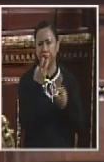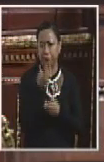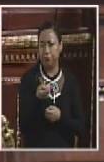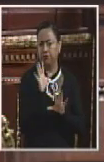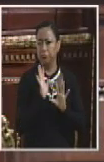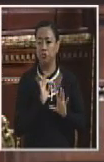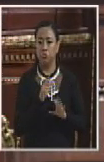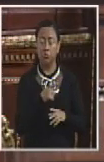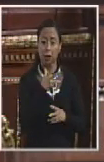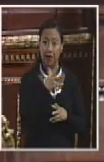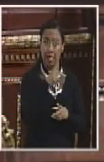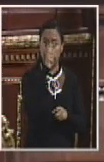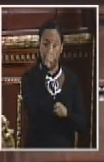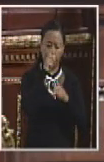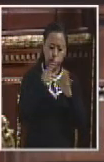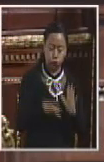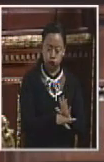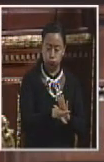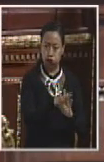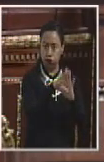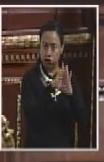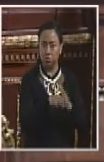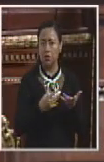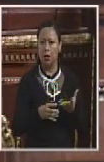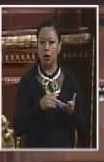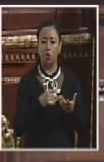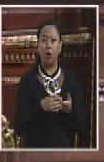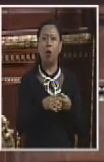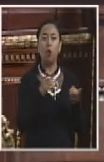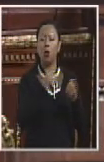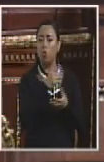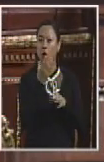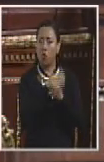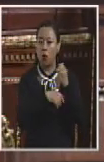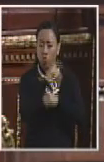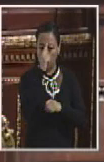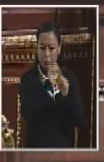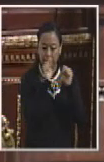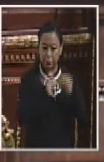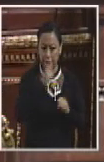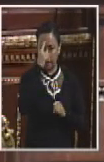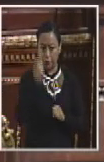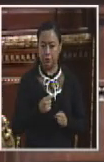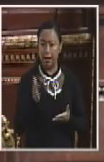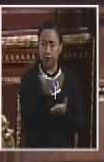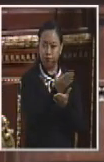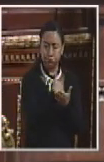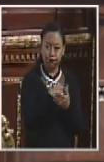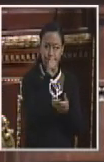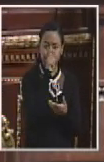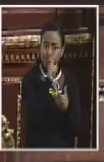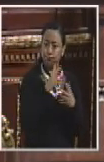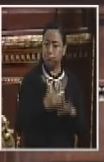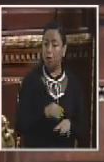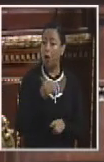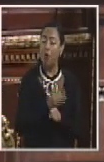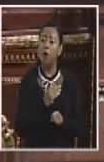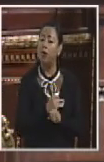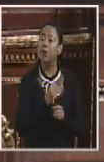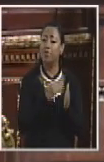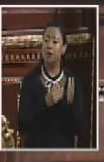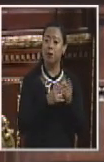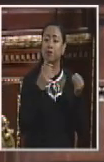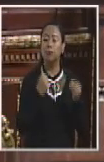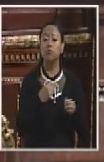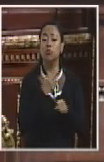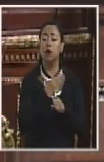recarga de acuíferos y canalización de aguas pluviales que generan la escasez de este vital líquido. Actualmente, el 18%